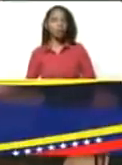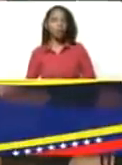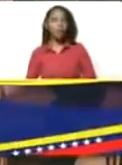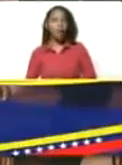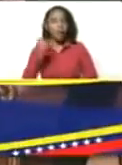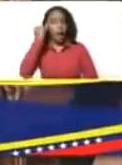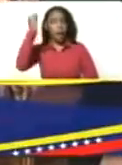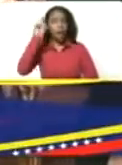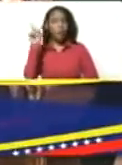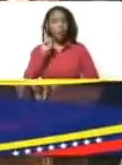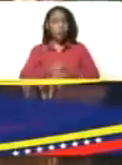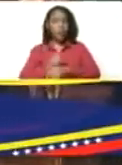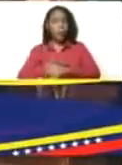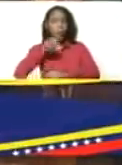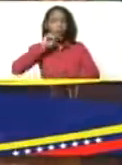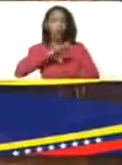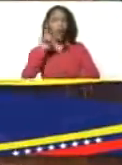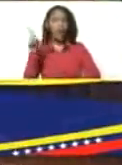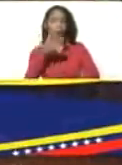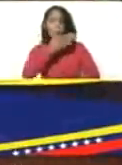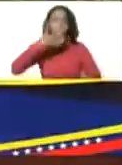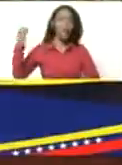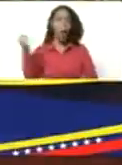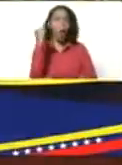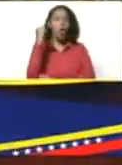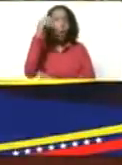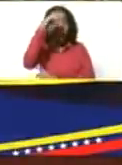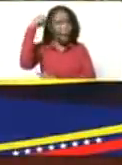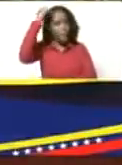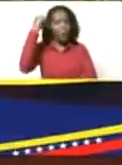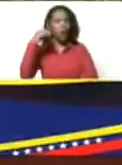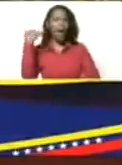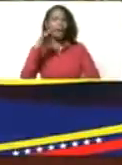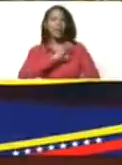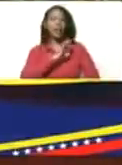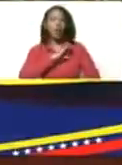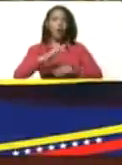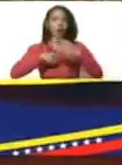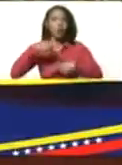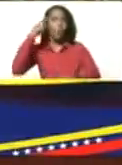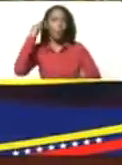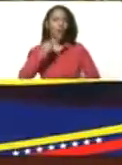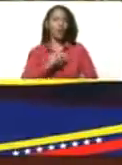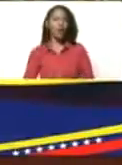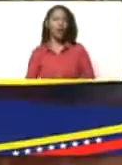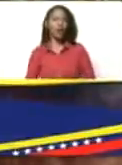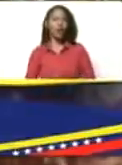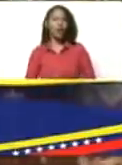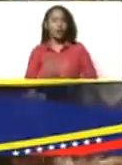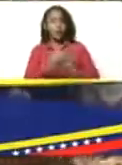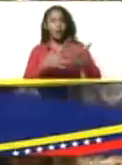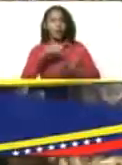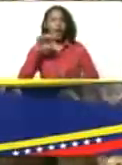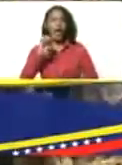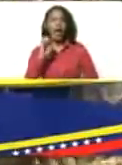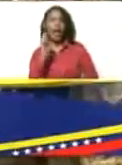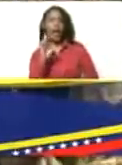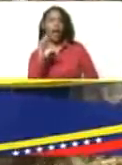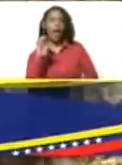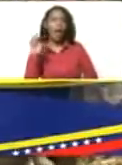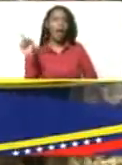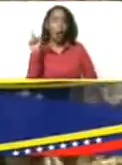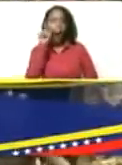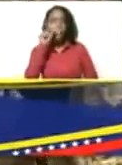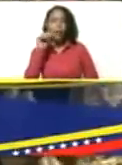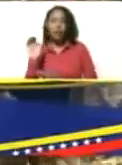cronista de su tiempo histórico. El mejor cronista que ha tenido la Revolución Bolivariana es Earle Herrera, el hombre